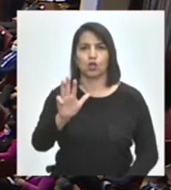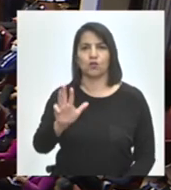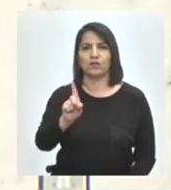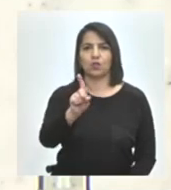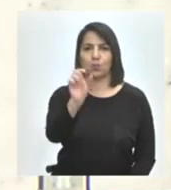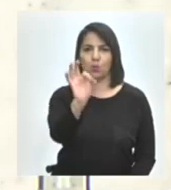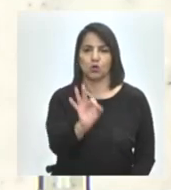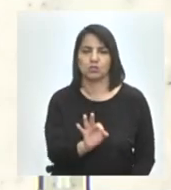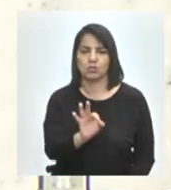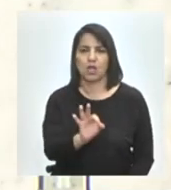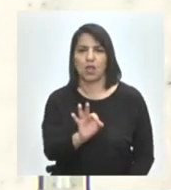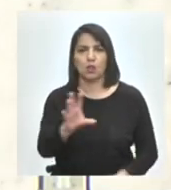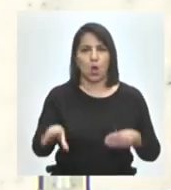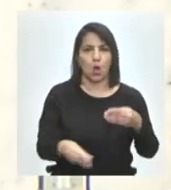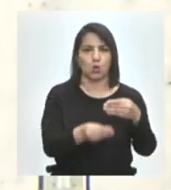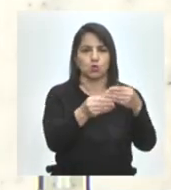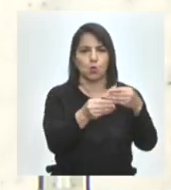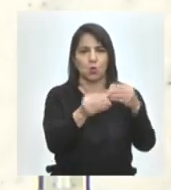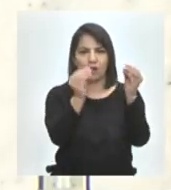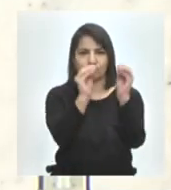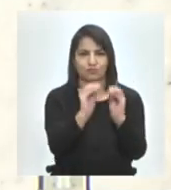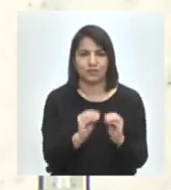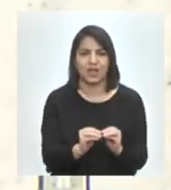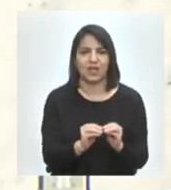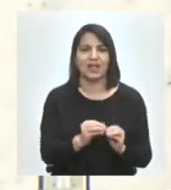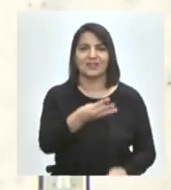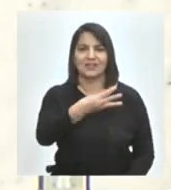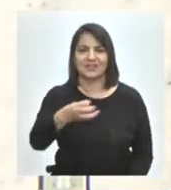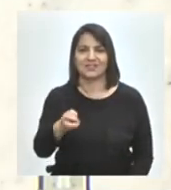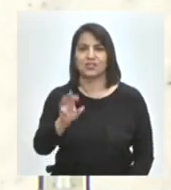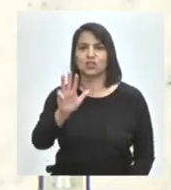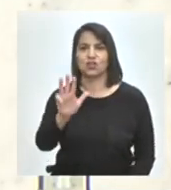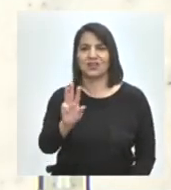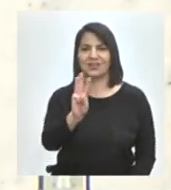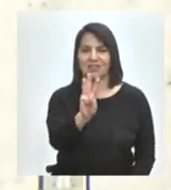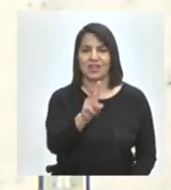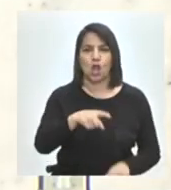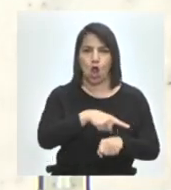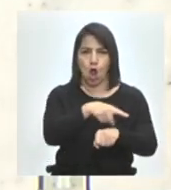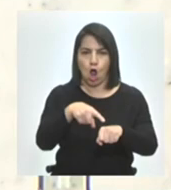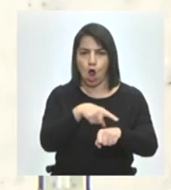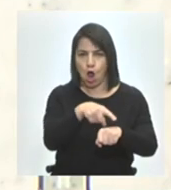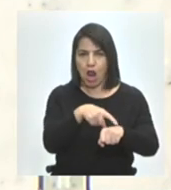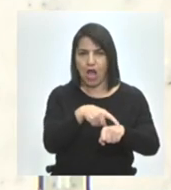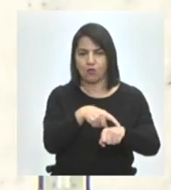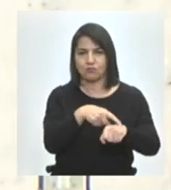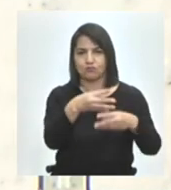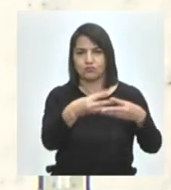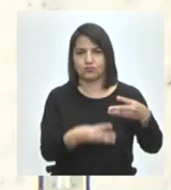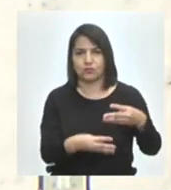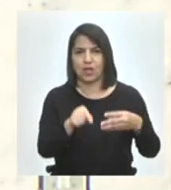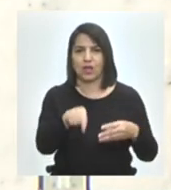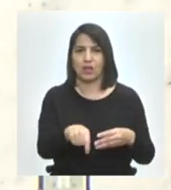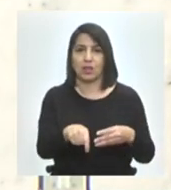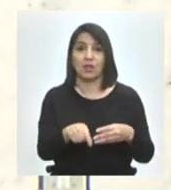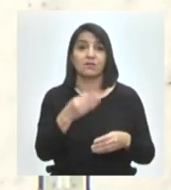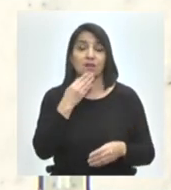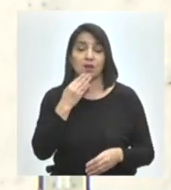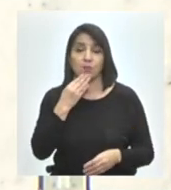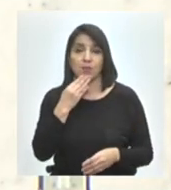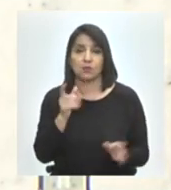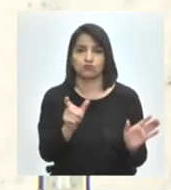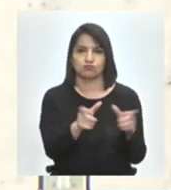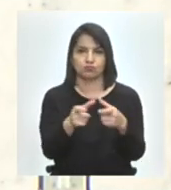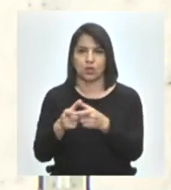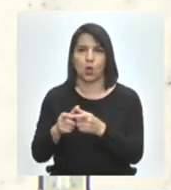91% y que suman 393 horas de sesión. Junto con ello, 48 comisiones